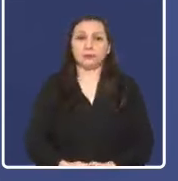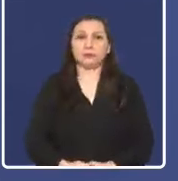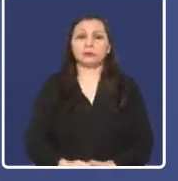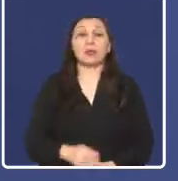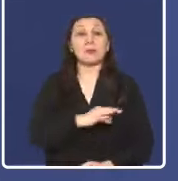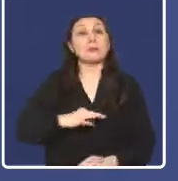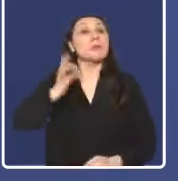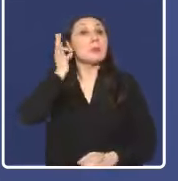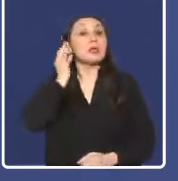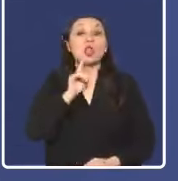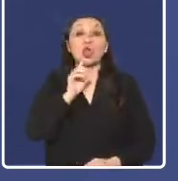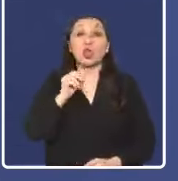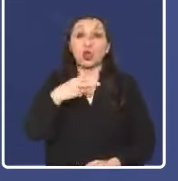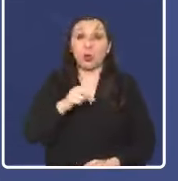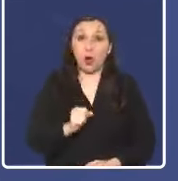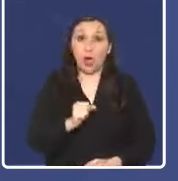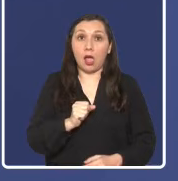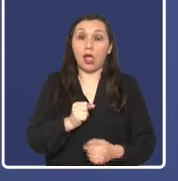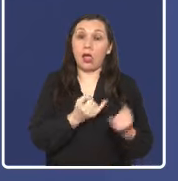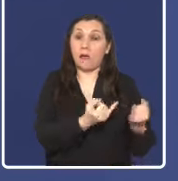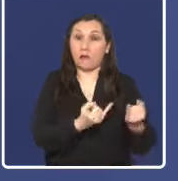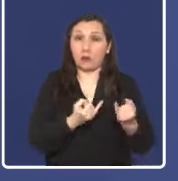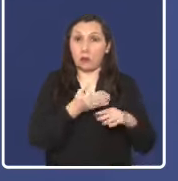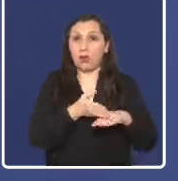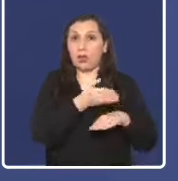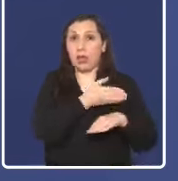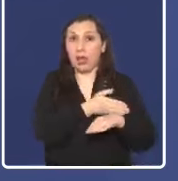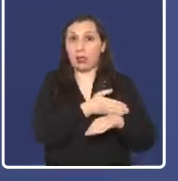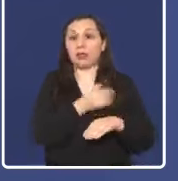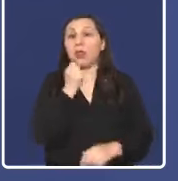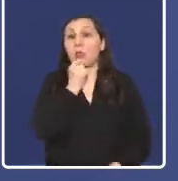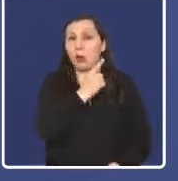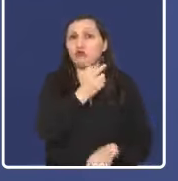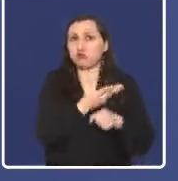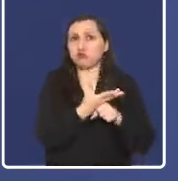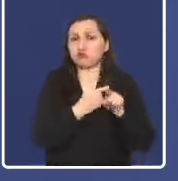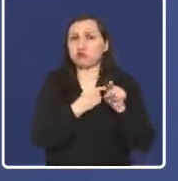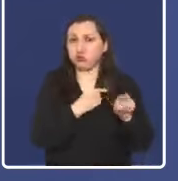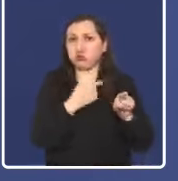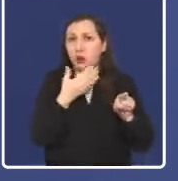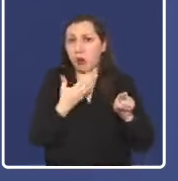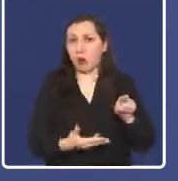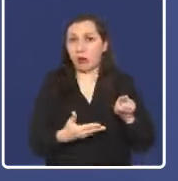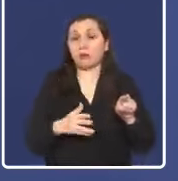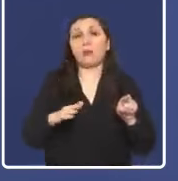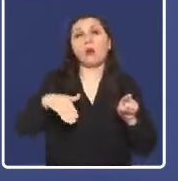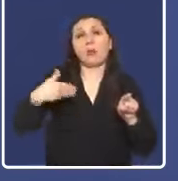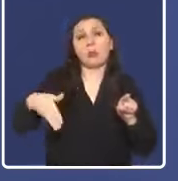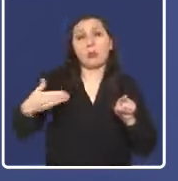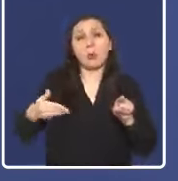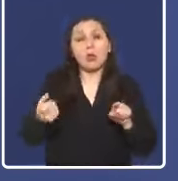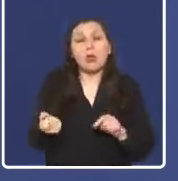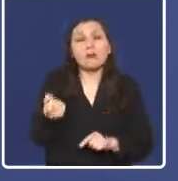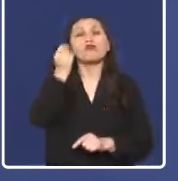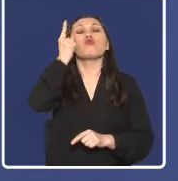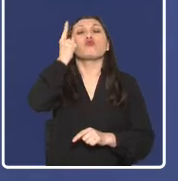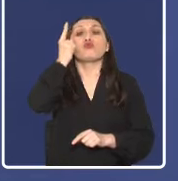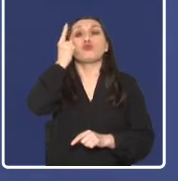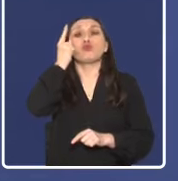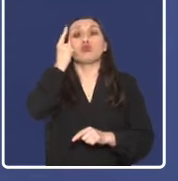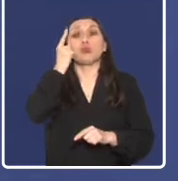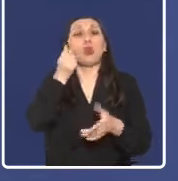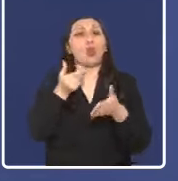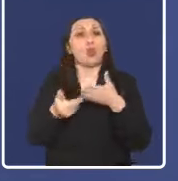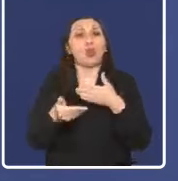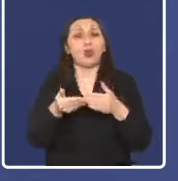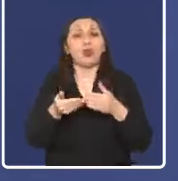Como la ministra Toá me había informado anteriormente que la denuncia existía, posteriormente supimos que esta había